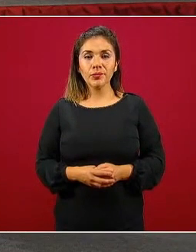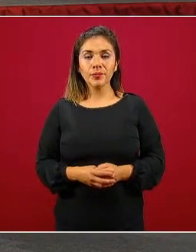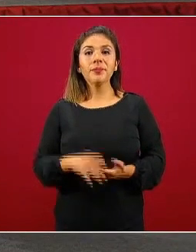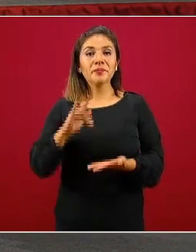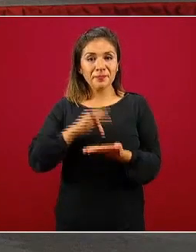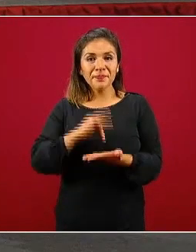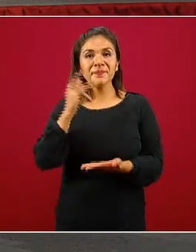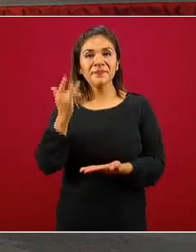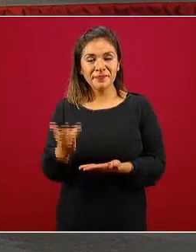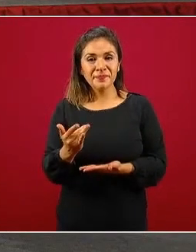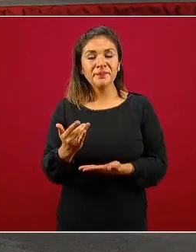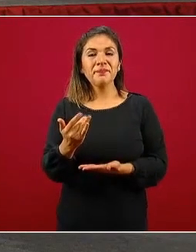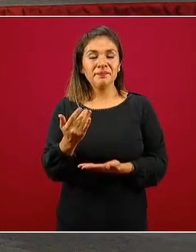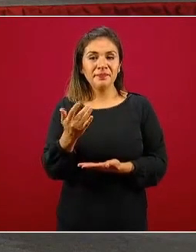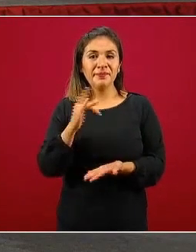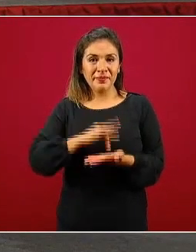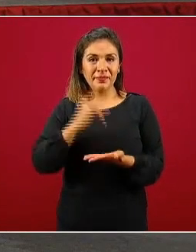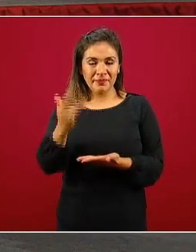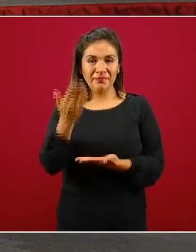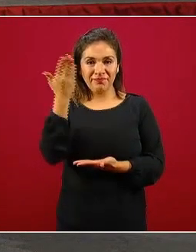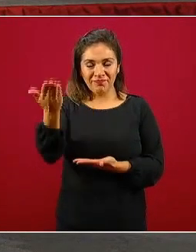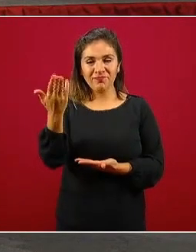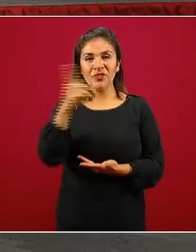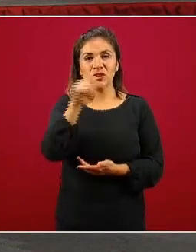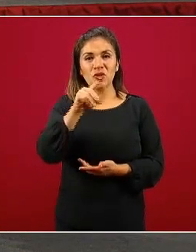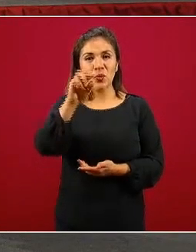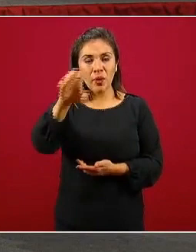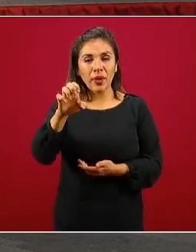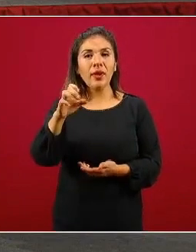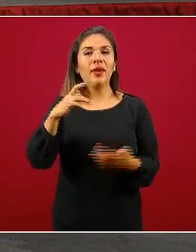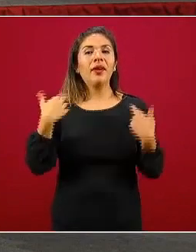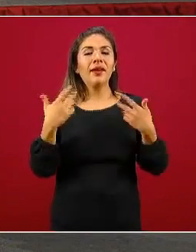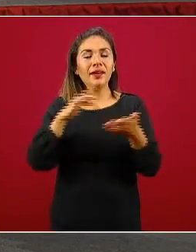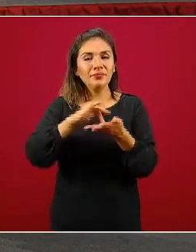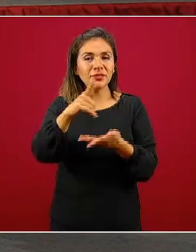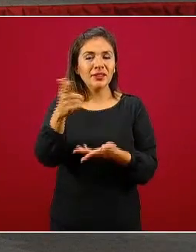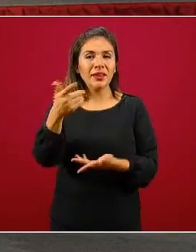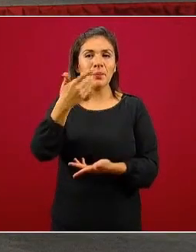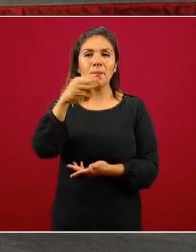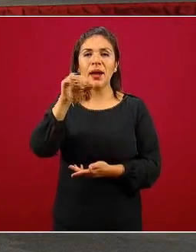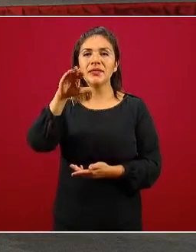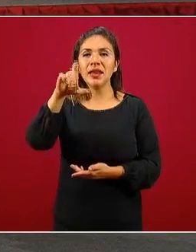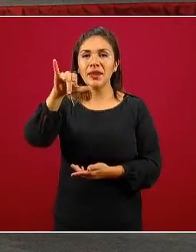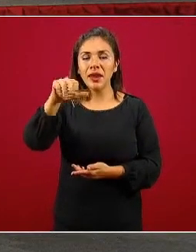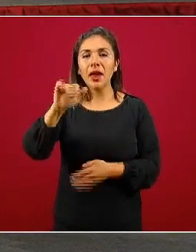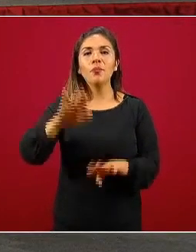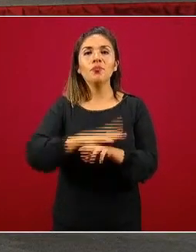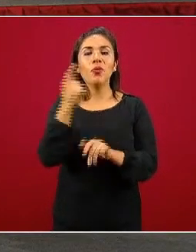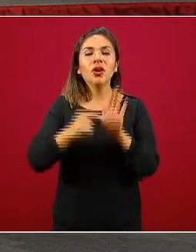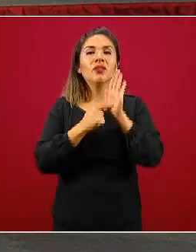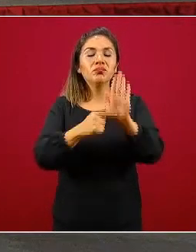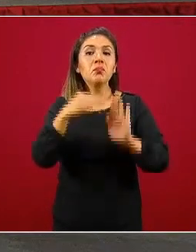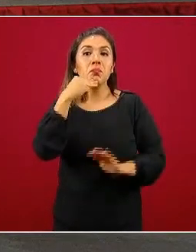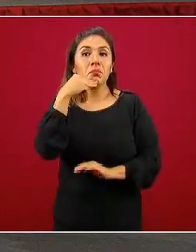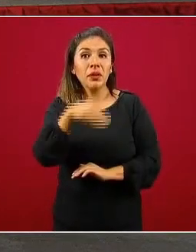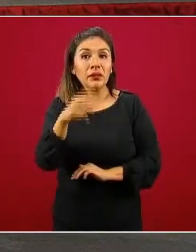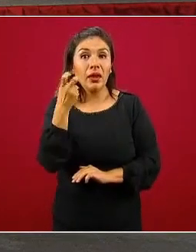Muchas gracias, maestro Zoe Robledo, muchas gracias, Marcelina Bautista, por traer este mensaje.